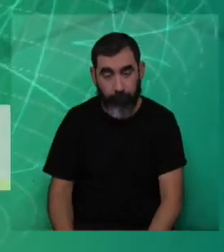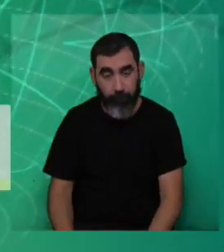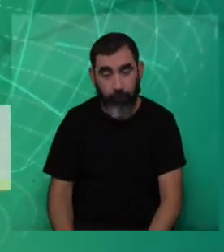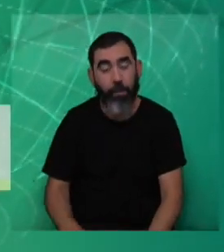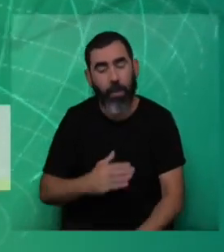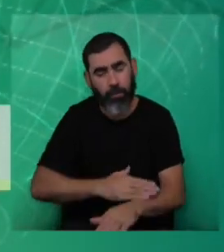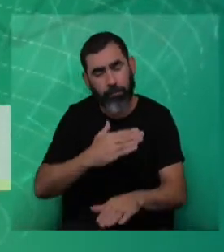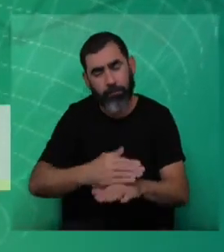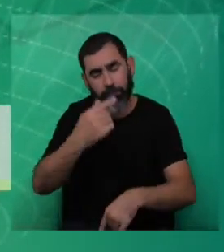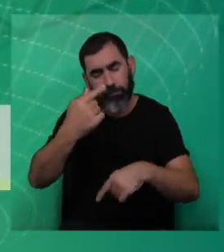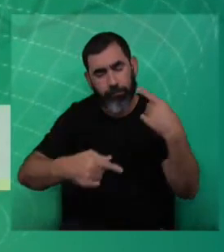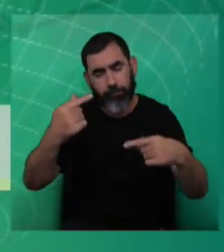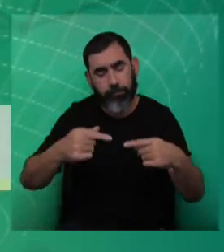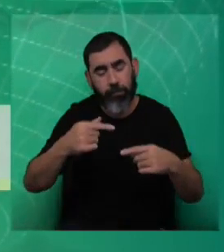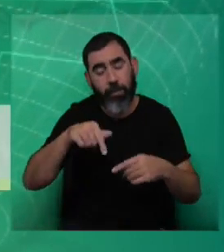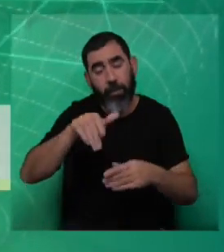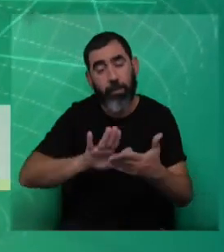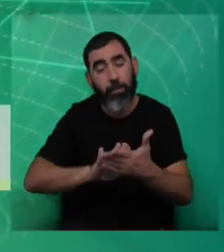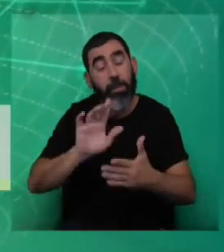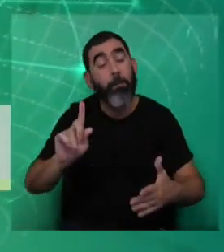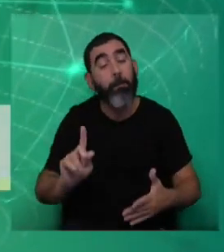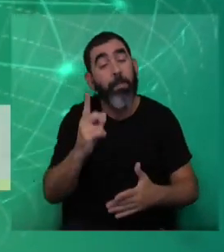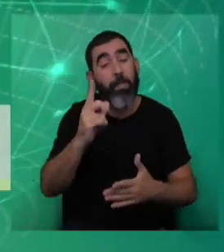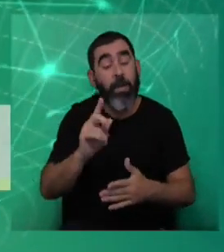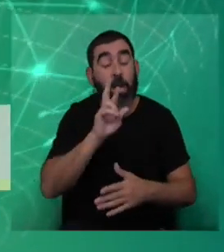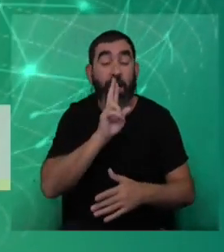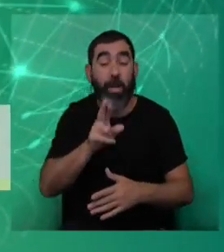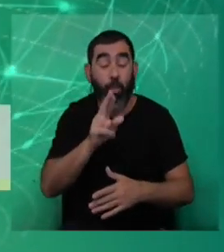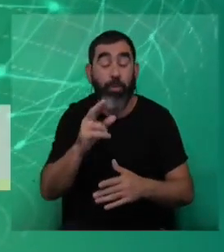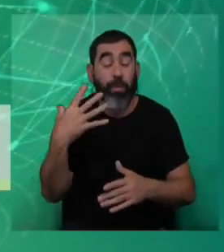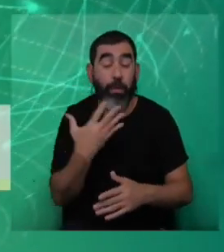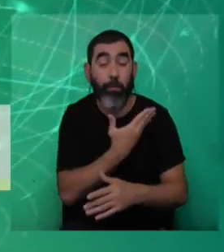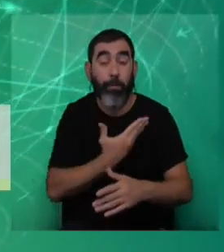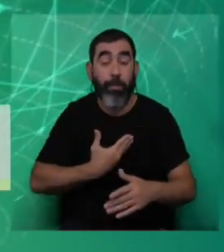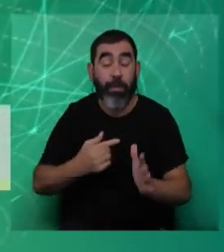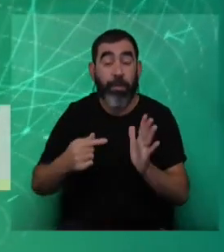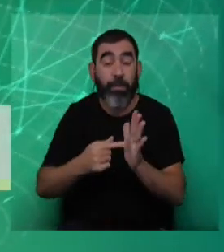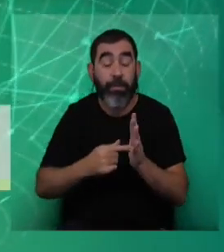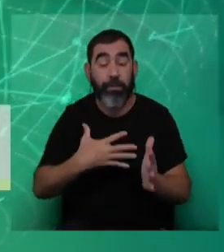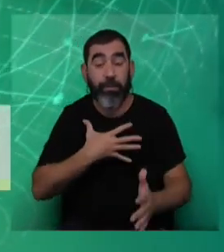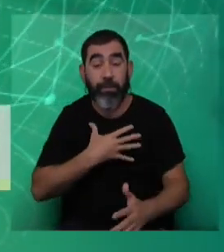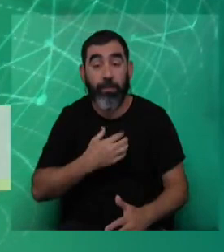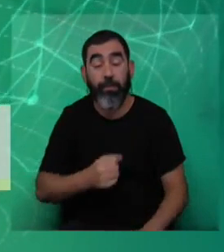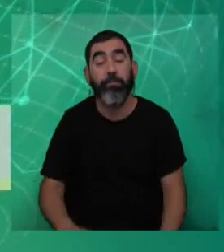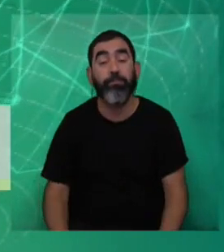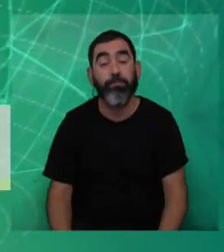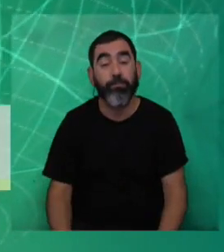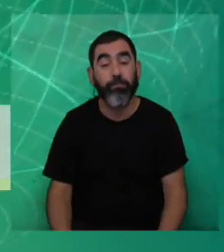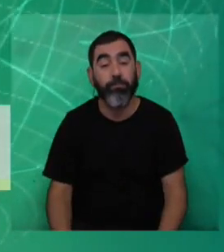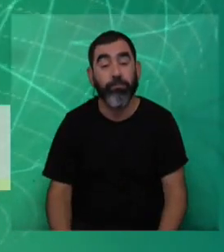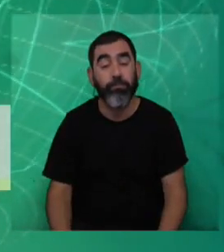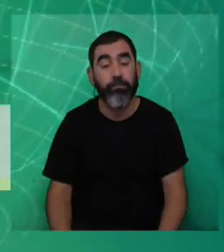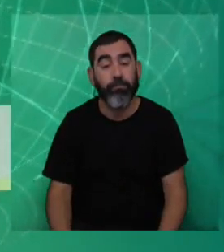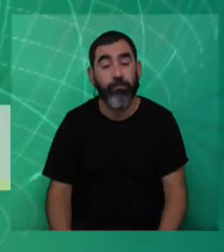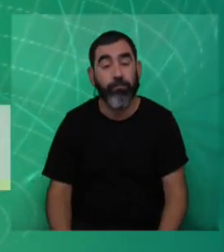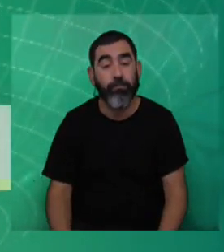varias repercusiones en el correr de la mañana. La principal, la propia renuncia de Iturralde al directorio nacionalista, que la que